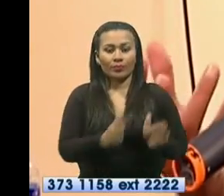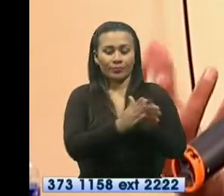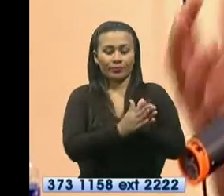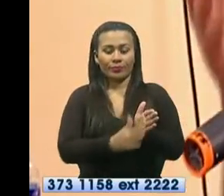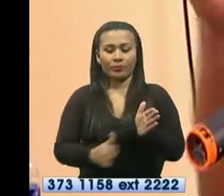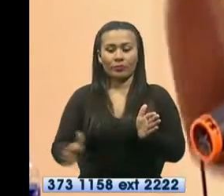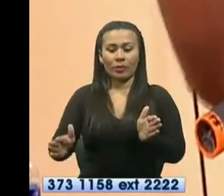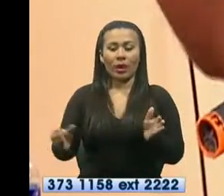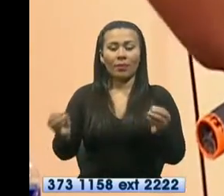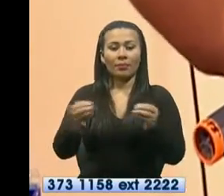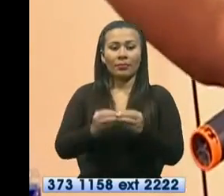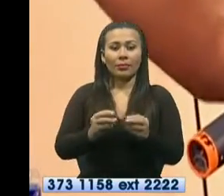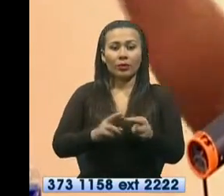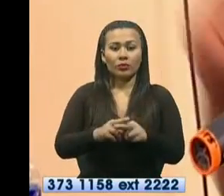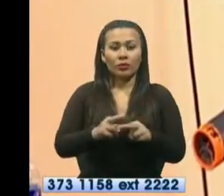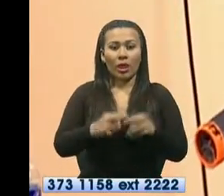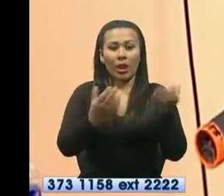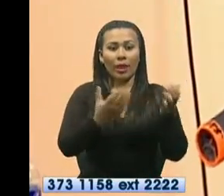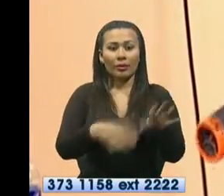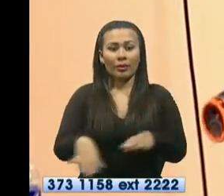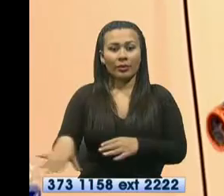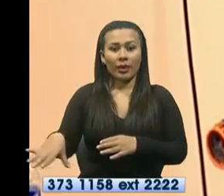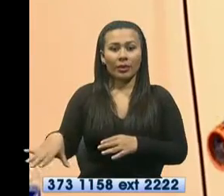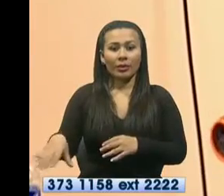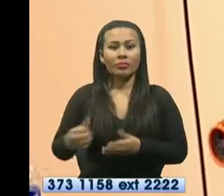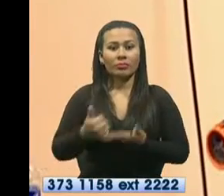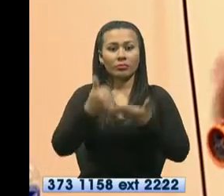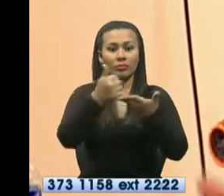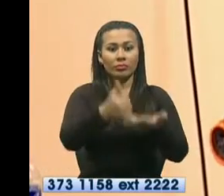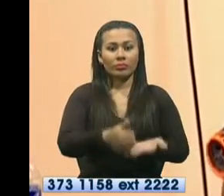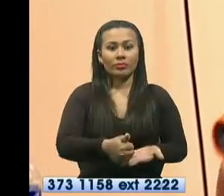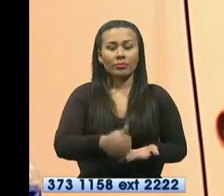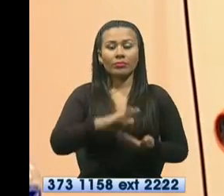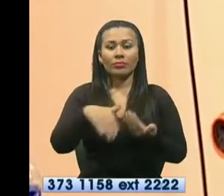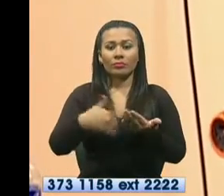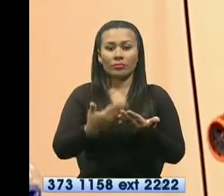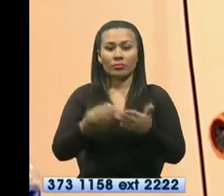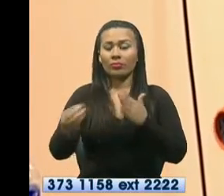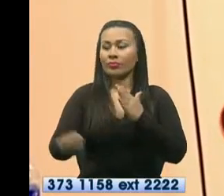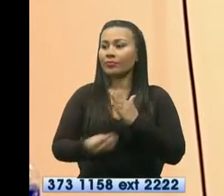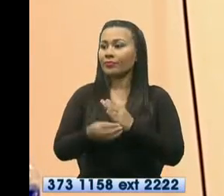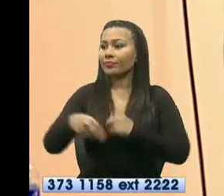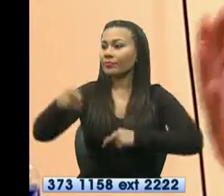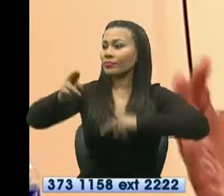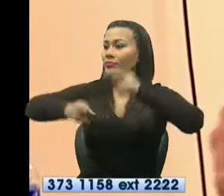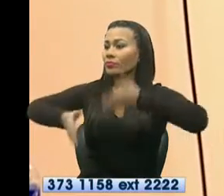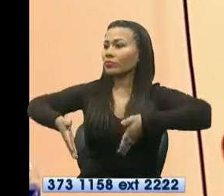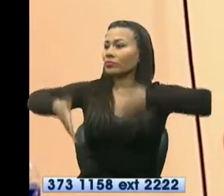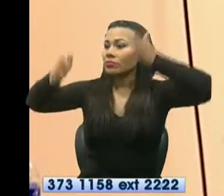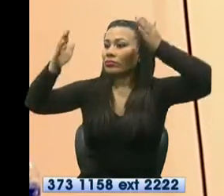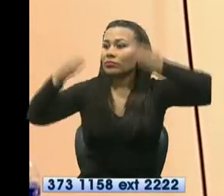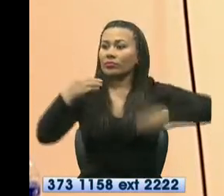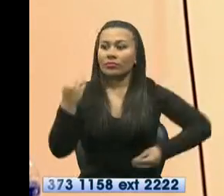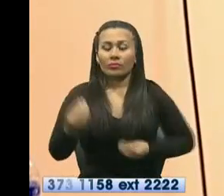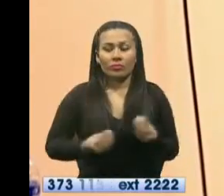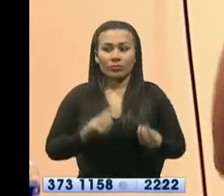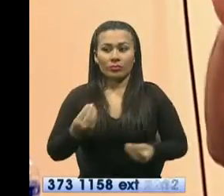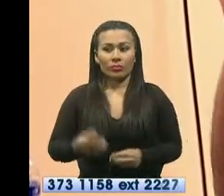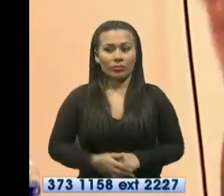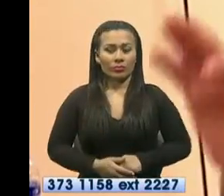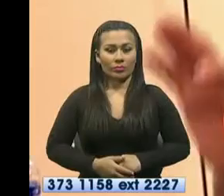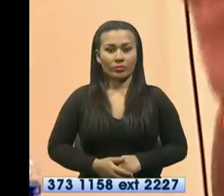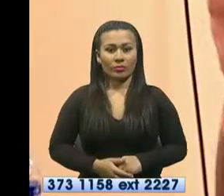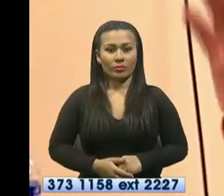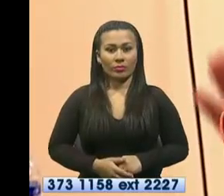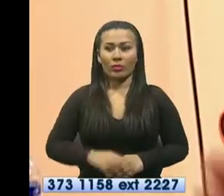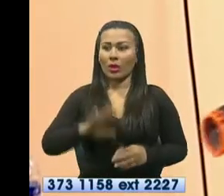a utilizar en estas actividades de soporte todo el resto de infraestructura. ¿Qué va a suceder? Va a suceder